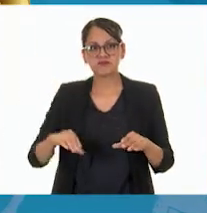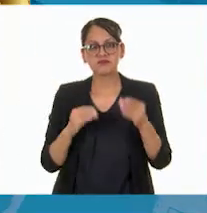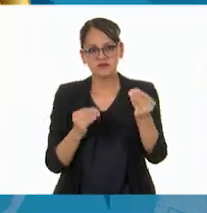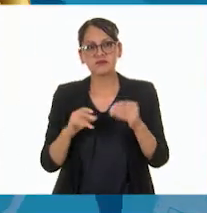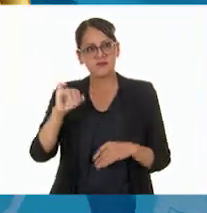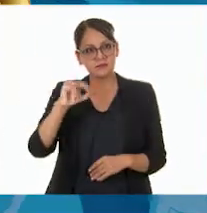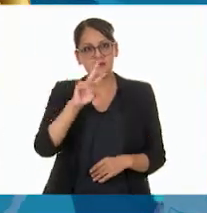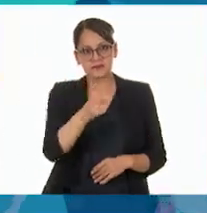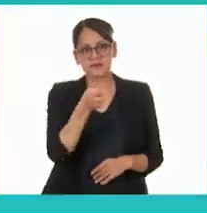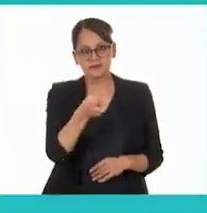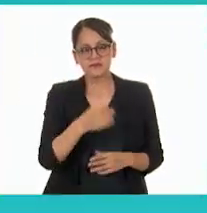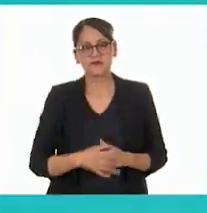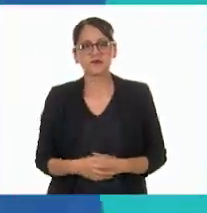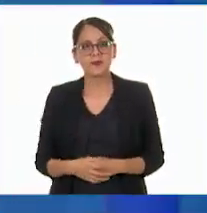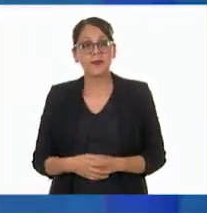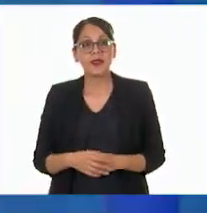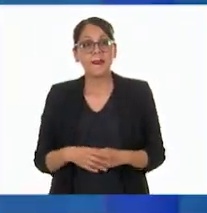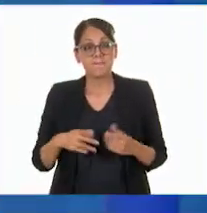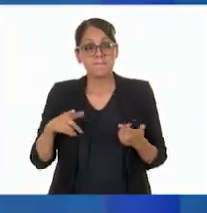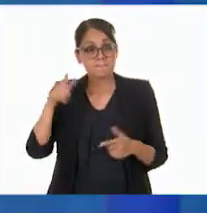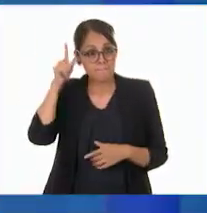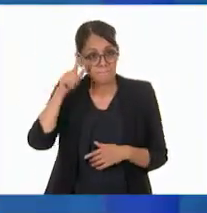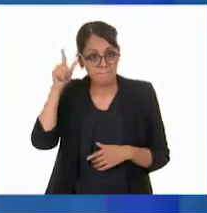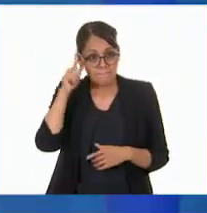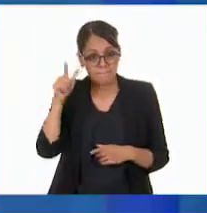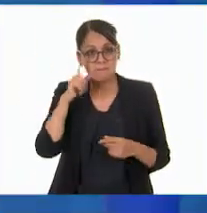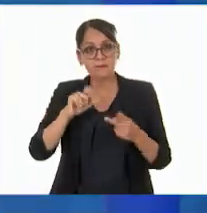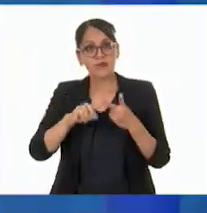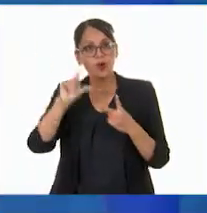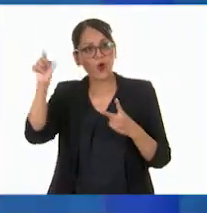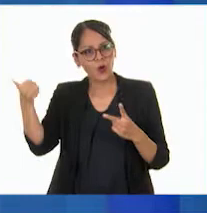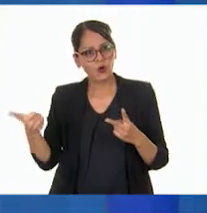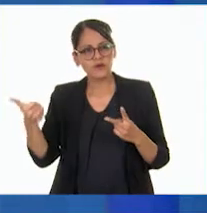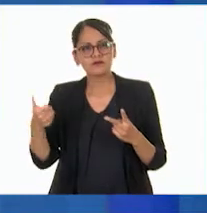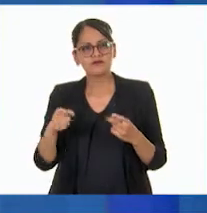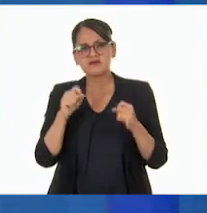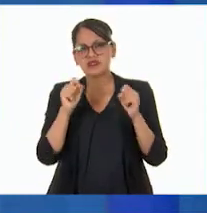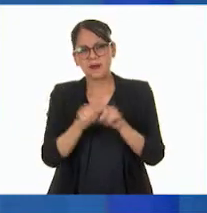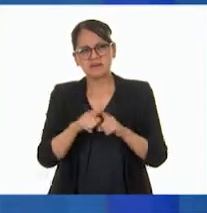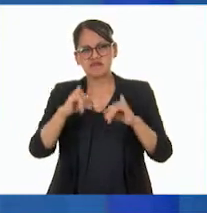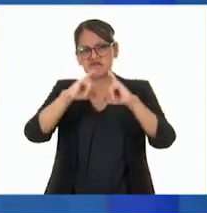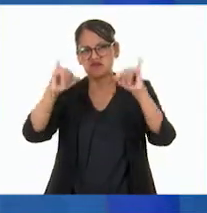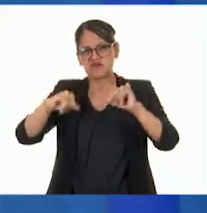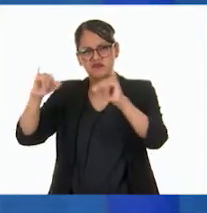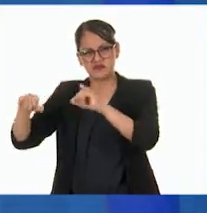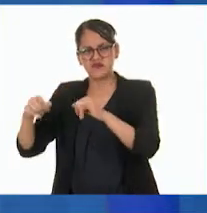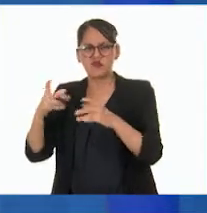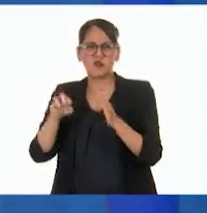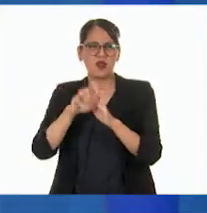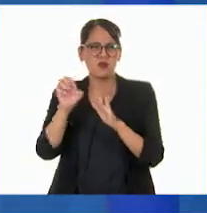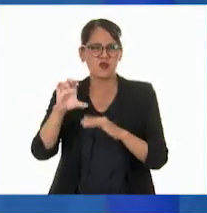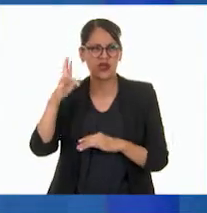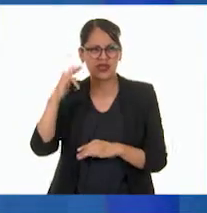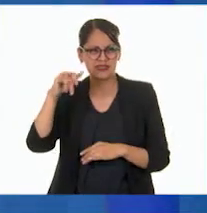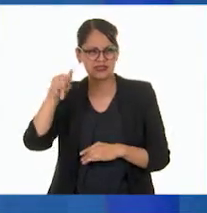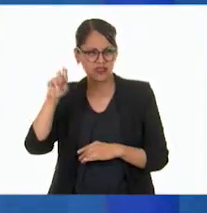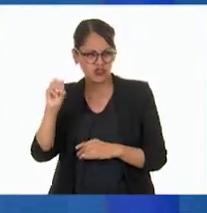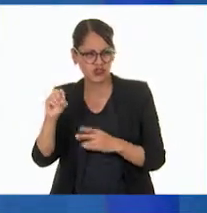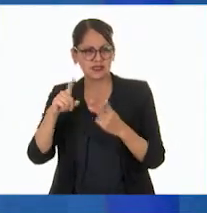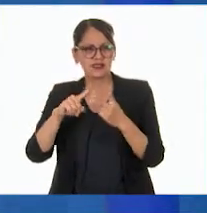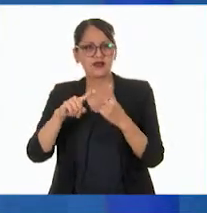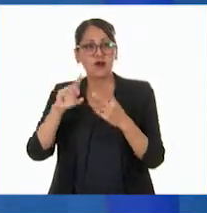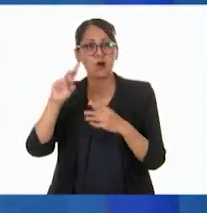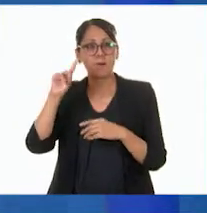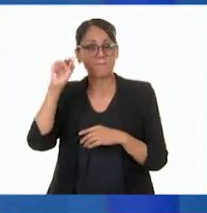Es correcto. El culto a la guadalupana y a otros tantos santos como el Cristo de Chalma o el de la Virgen de